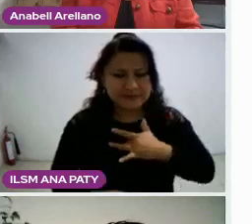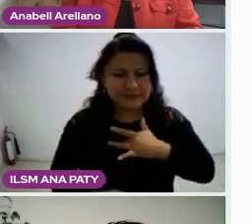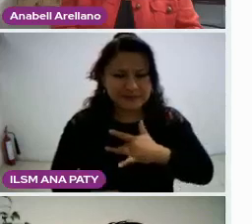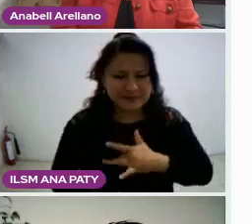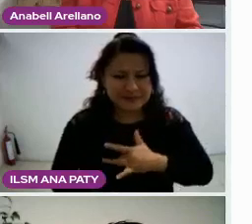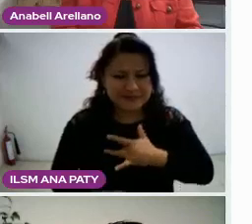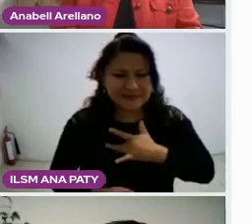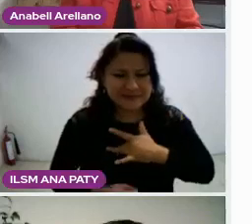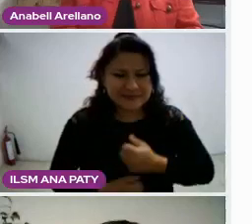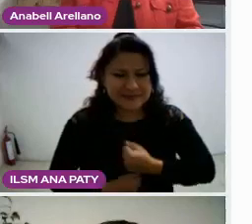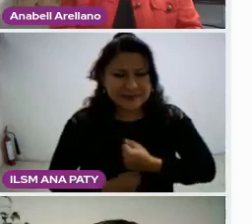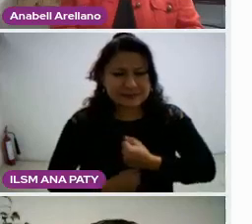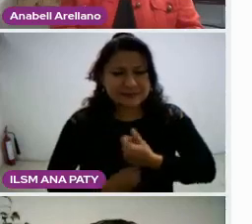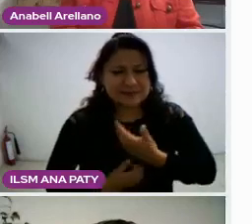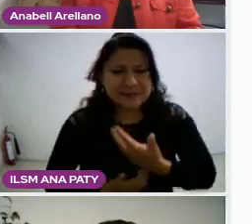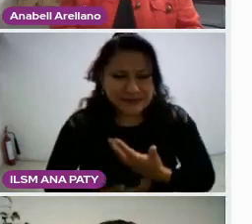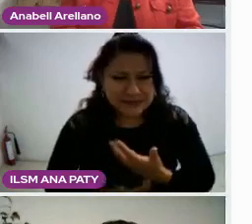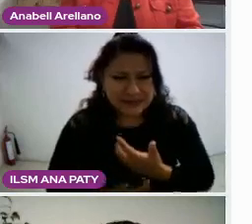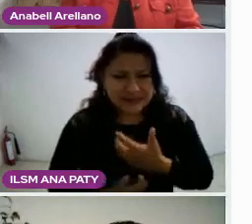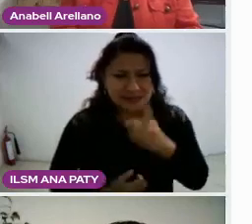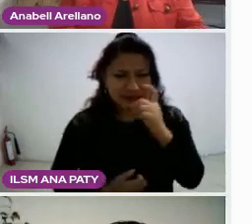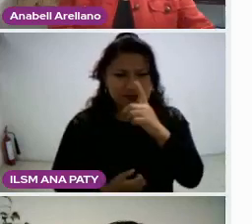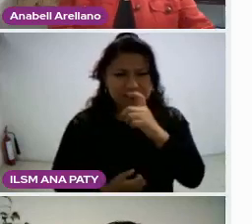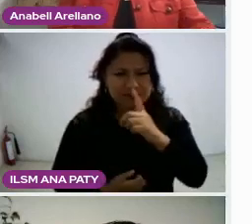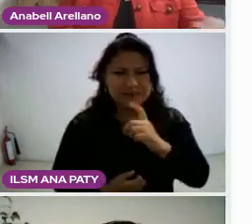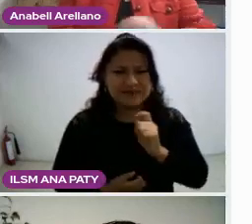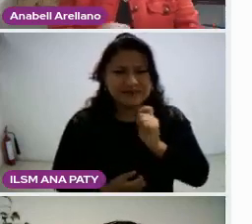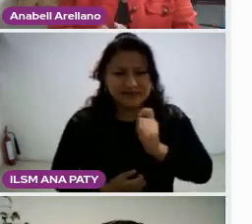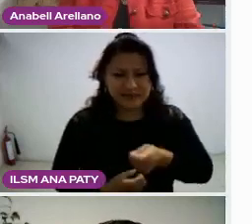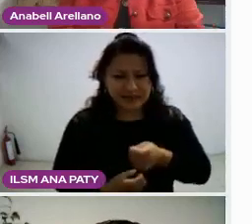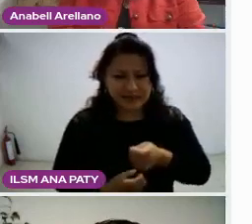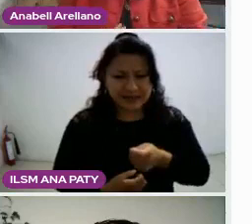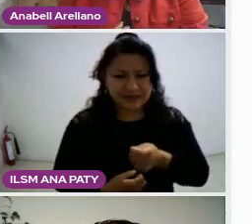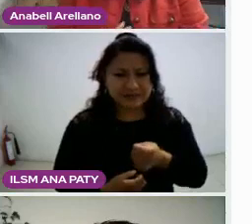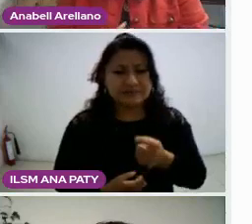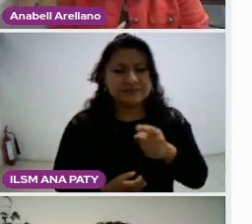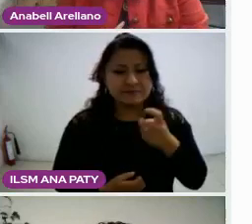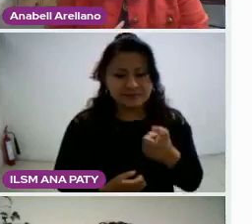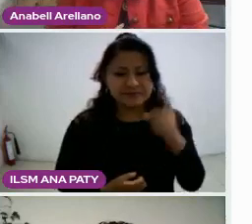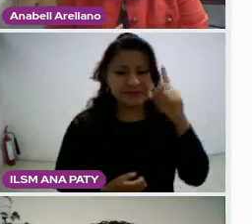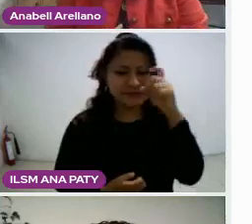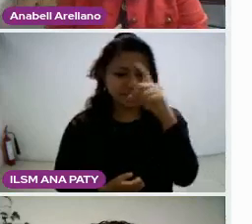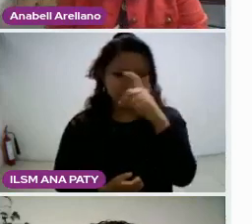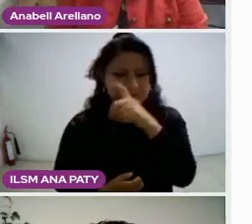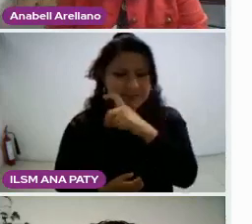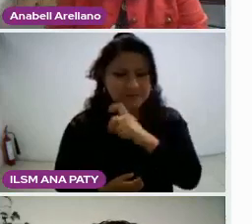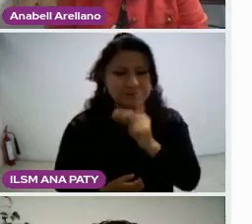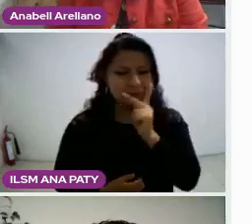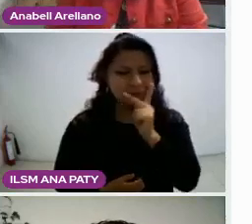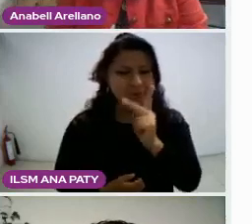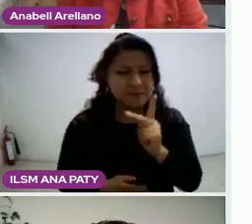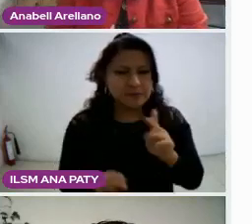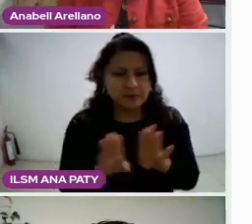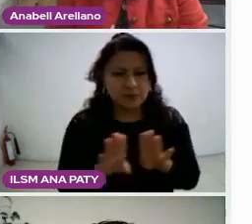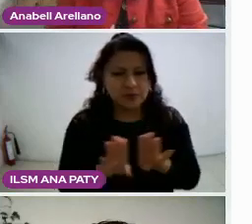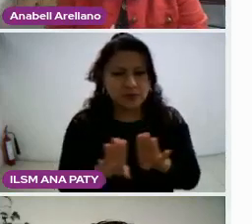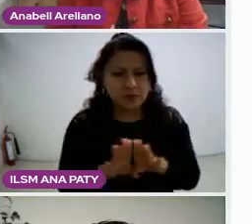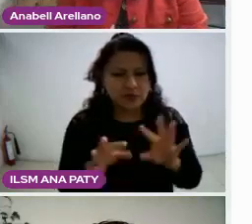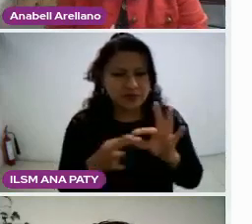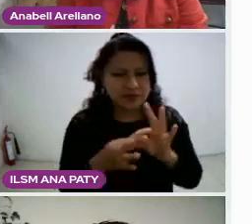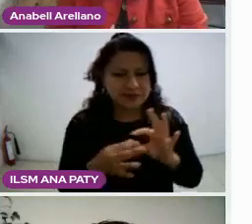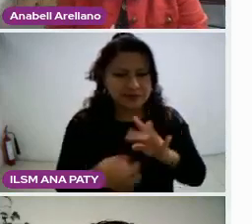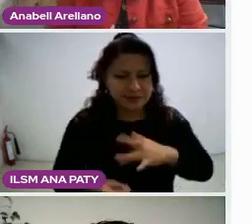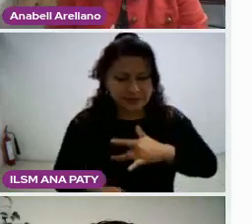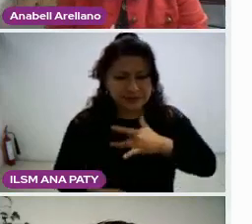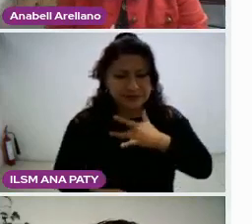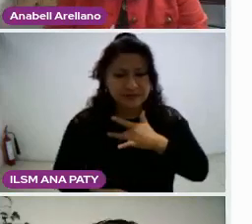sentimientos propios, con especial dificultad para hallar palabras para describirlos. A lo mejor ya desde aquí, desde